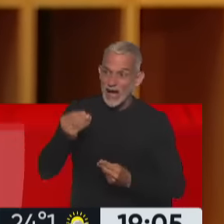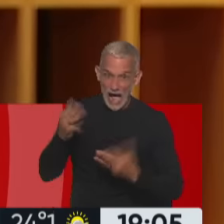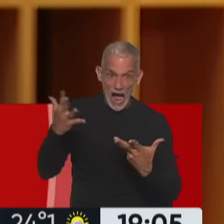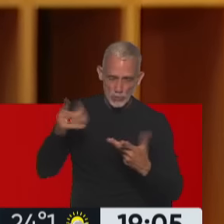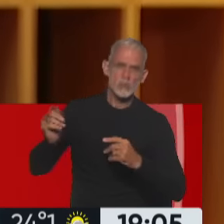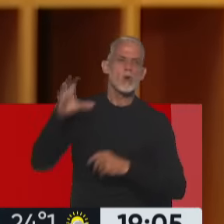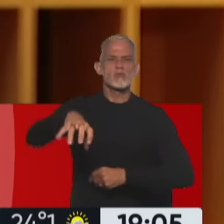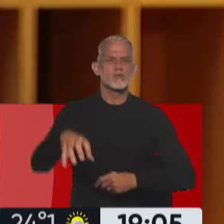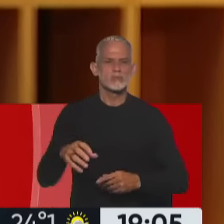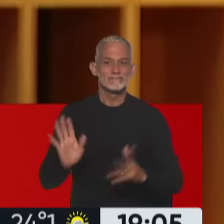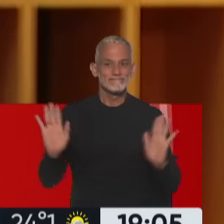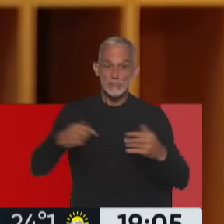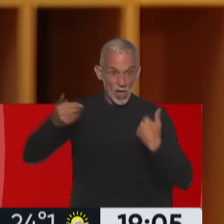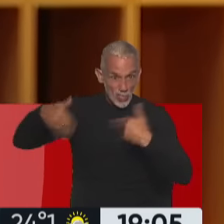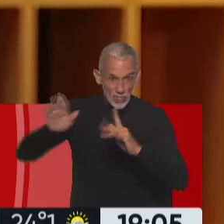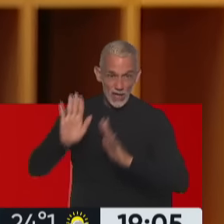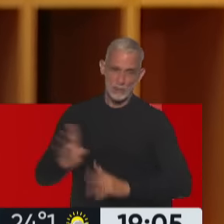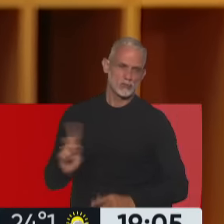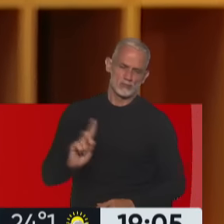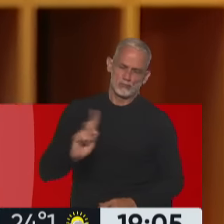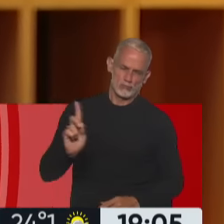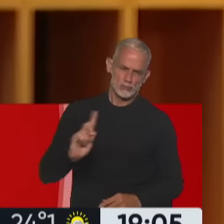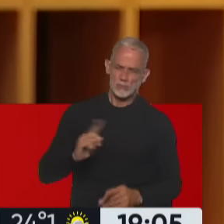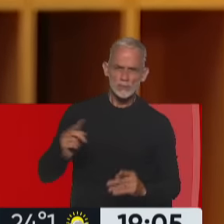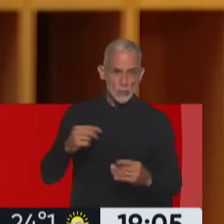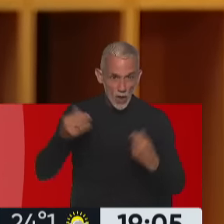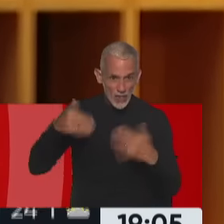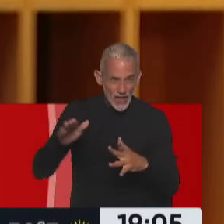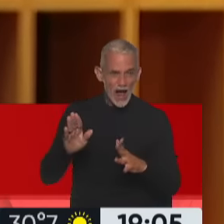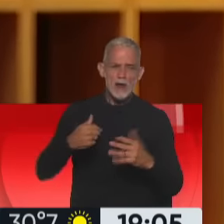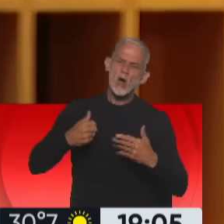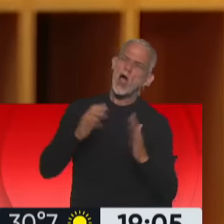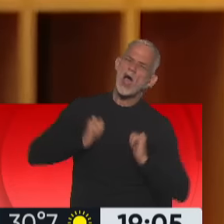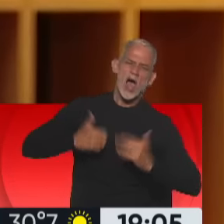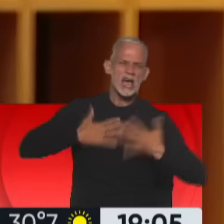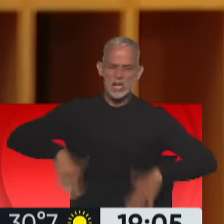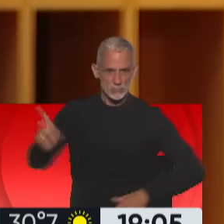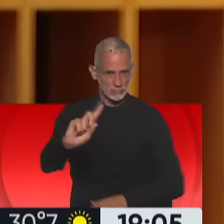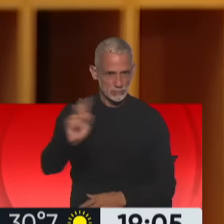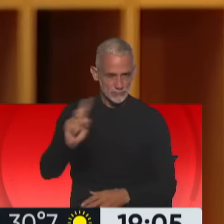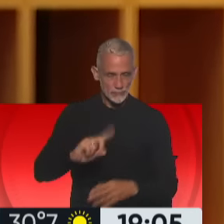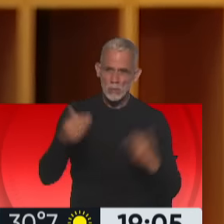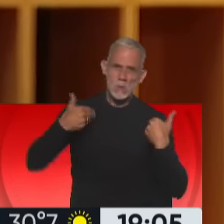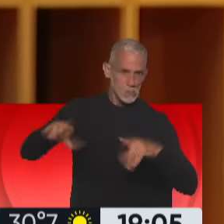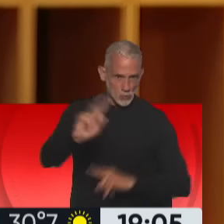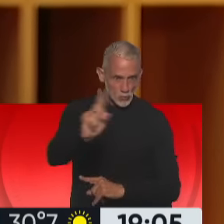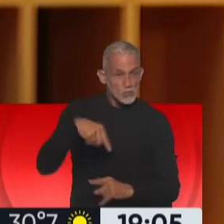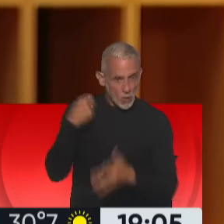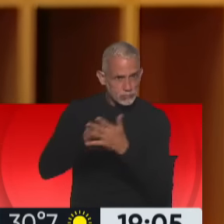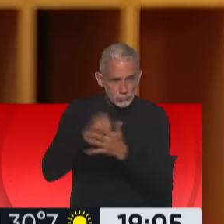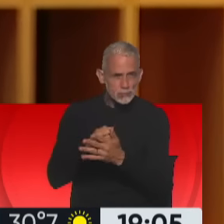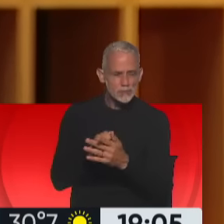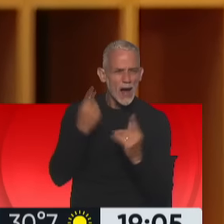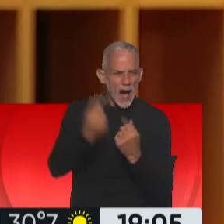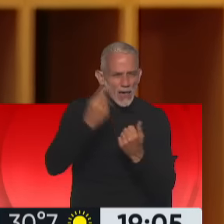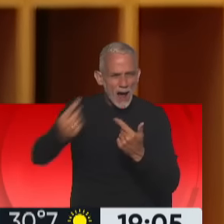parte y no podemos darles el gusto. No podemos ni vamos a relajarnos, no vamos a bajar los brazos, vamos a pelear cada